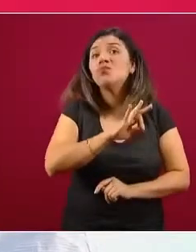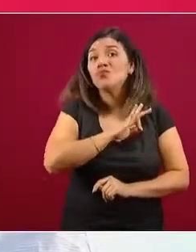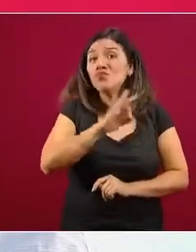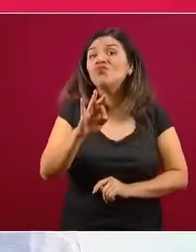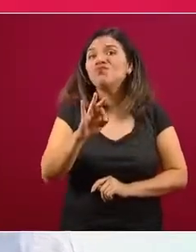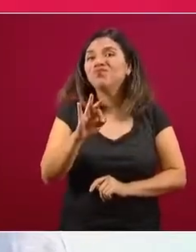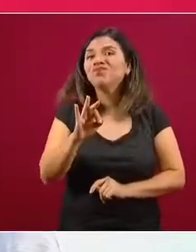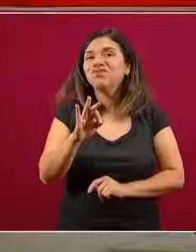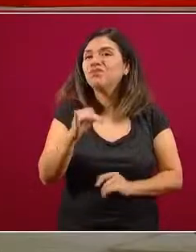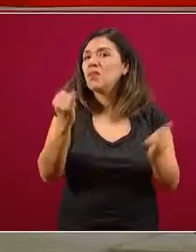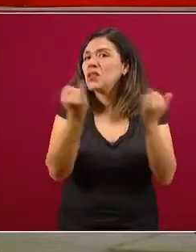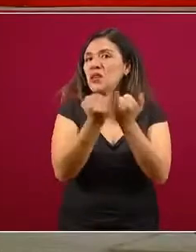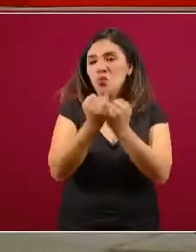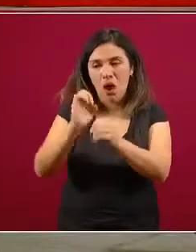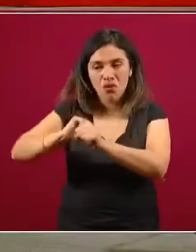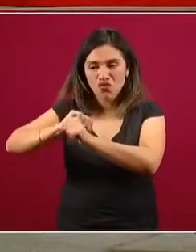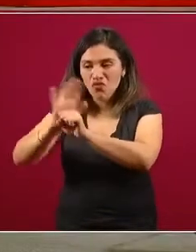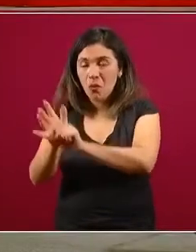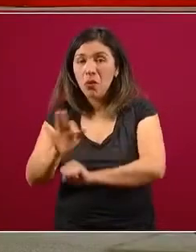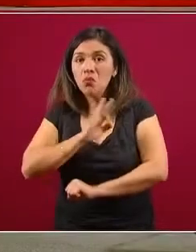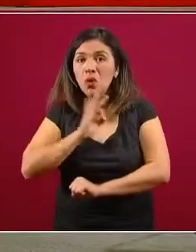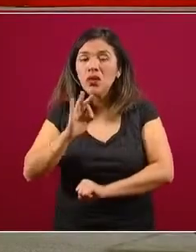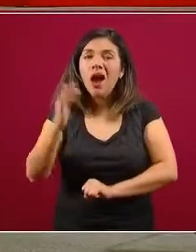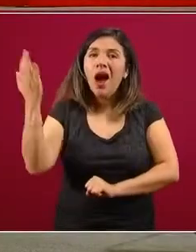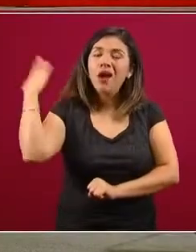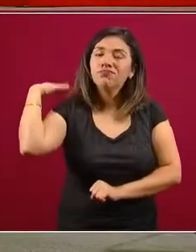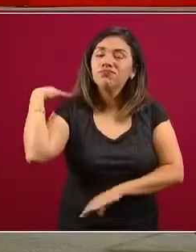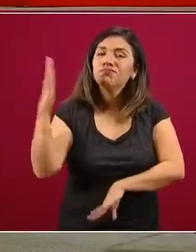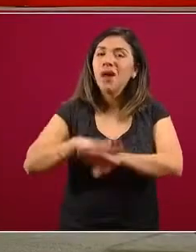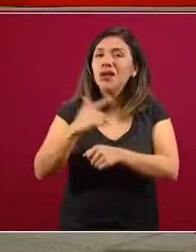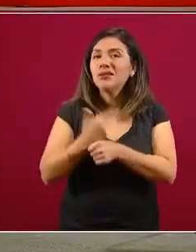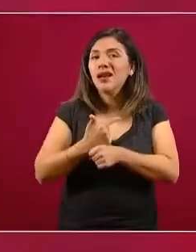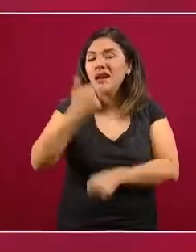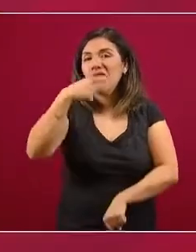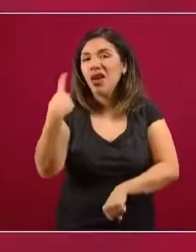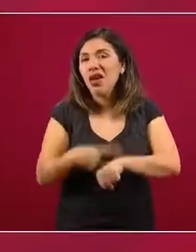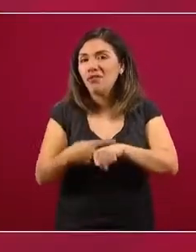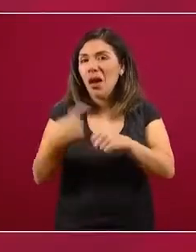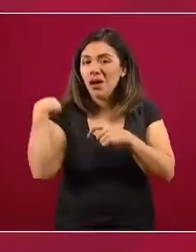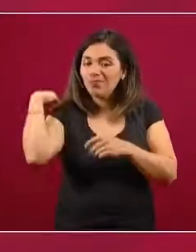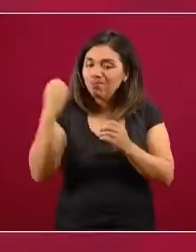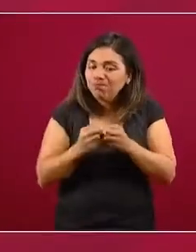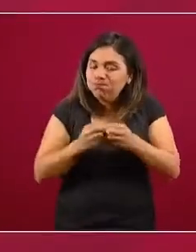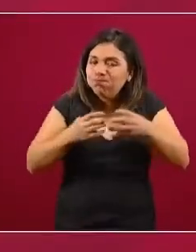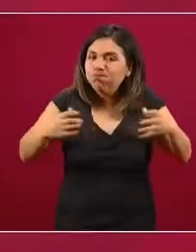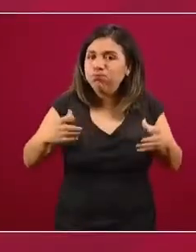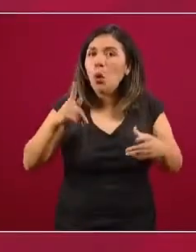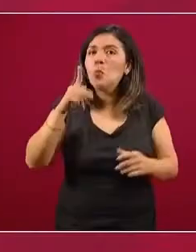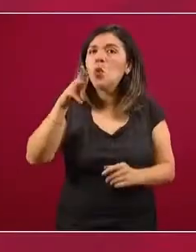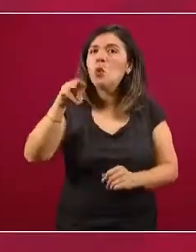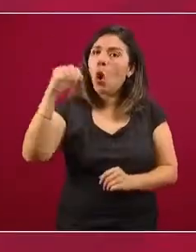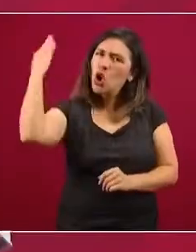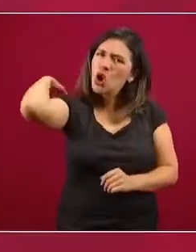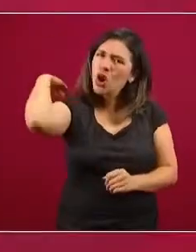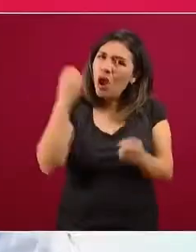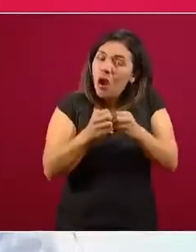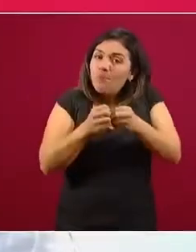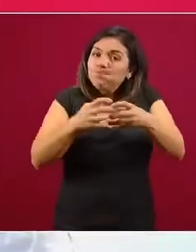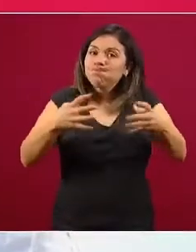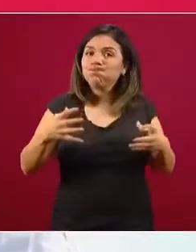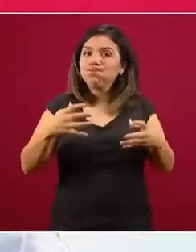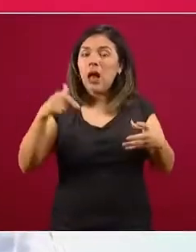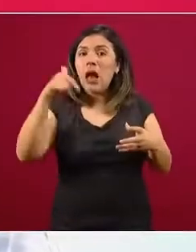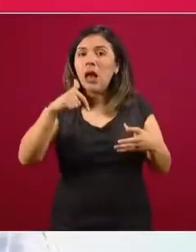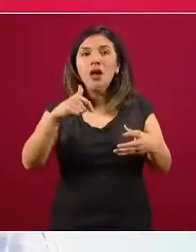tener, igual que en COVID, una neumonía grave, una enfermedad en la que se inflaman los pulmones y los